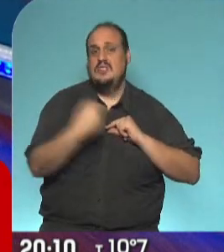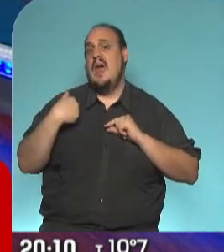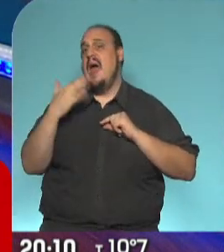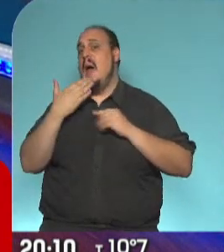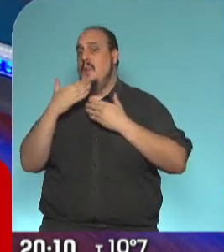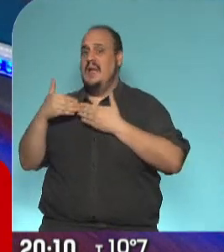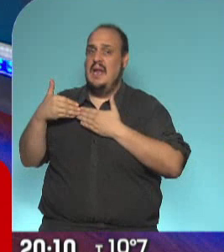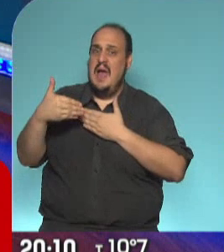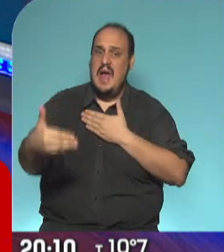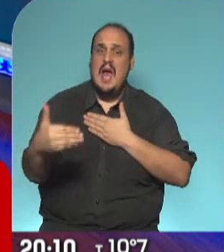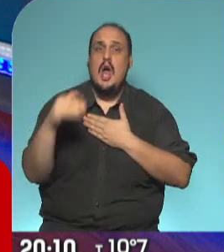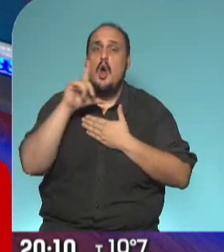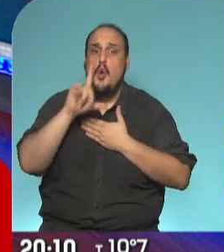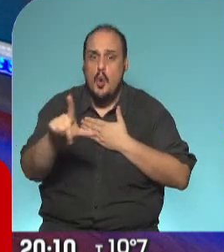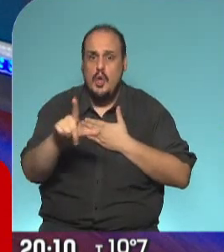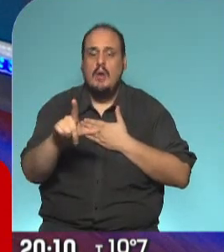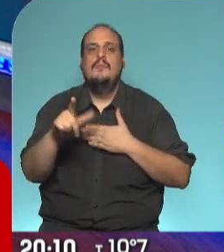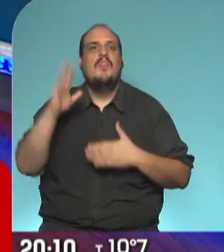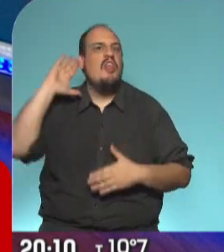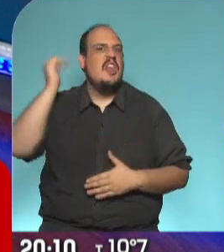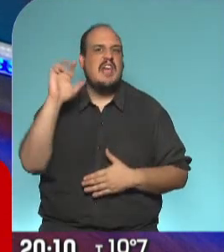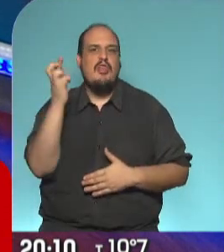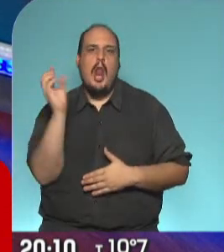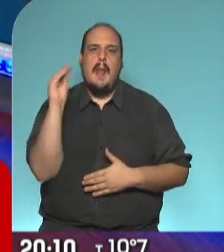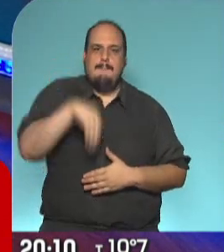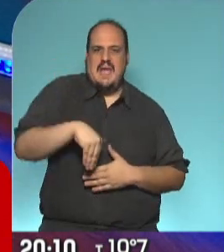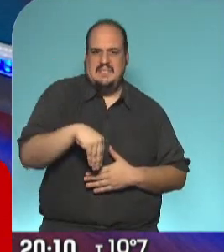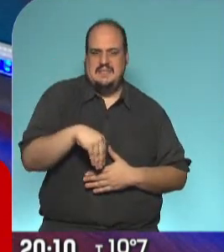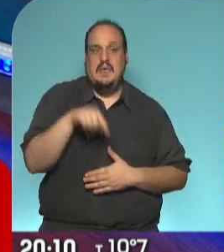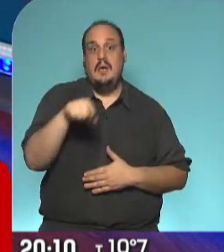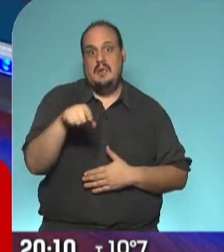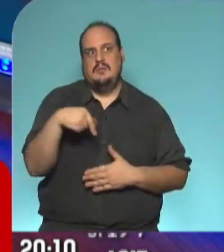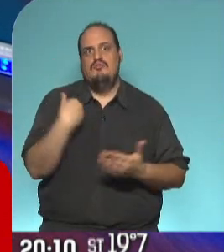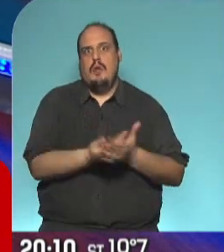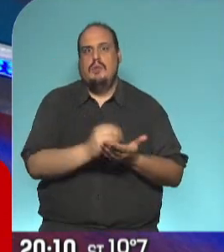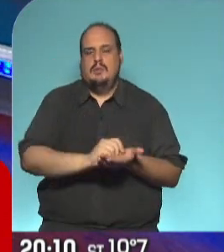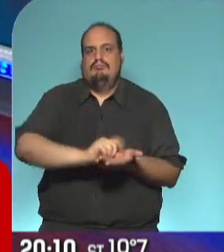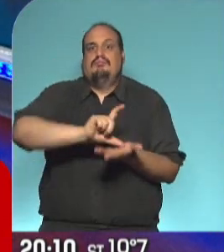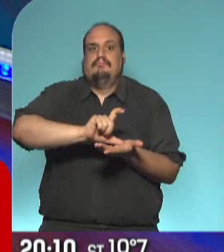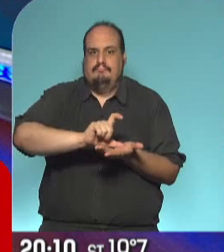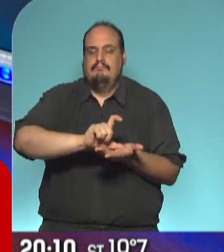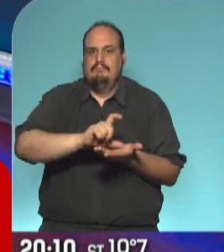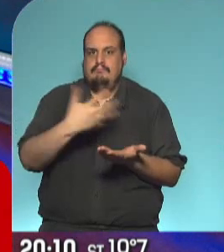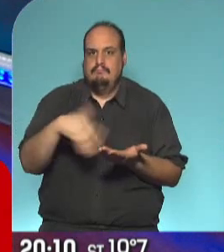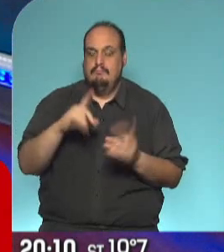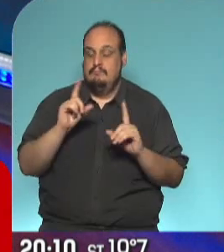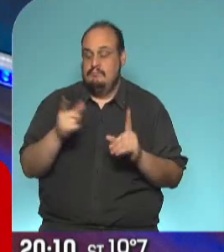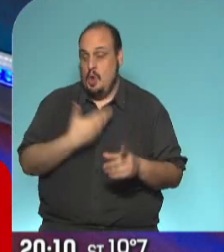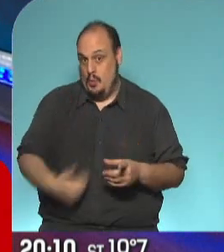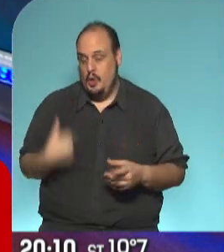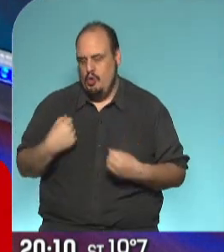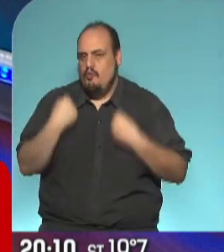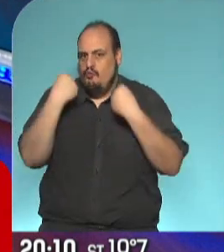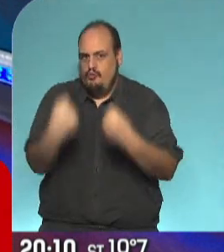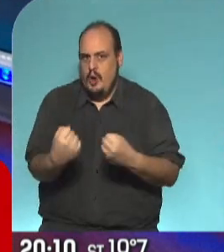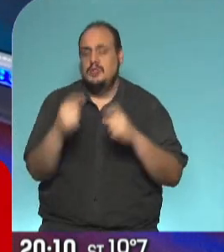pagar $16 más. Es realmente un avance muy significativo para el gobierno, que también va un poco en línea con